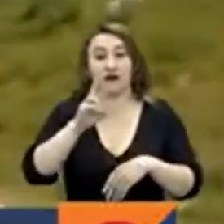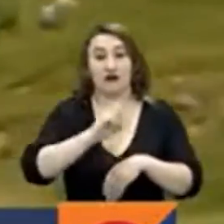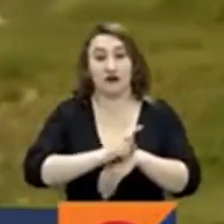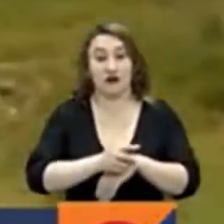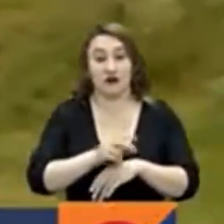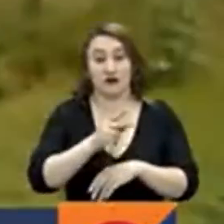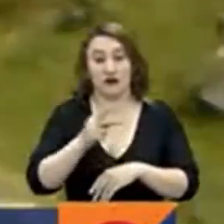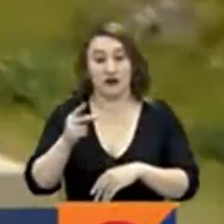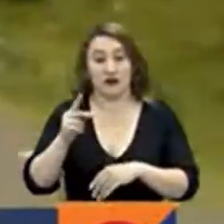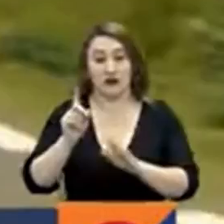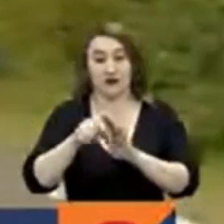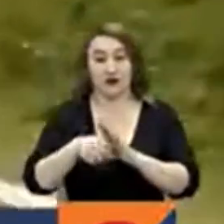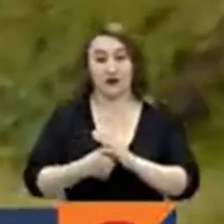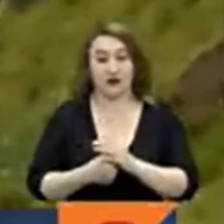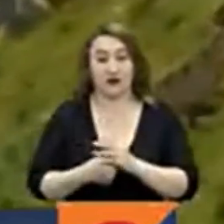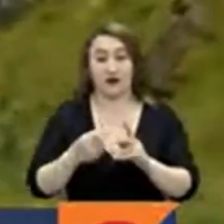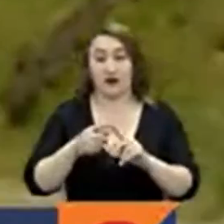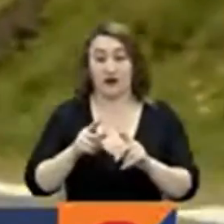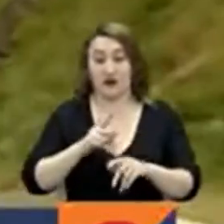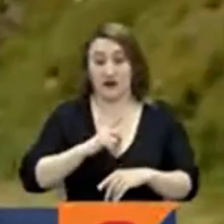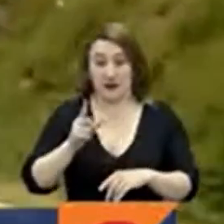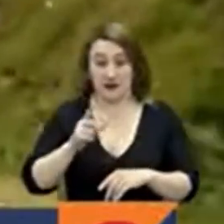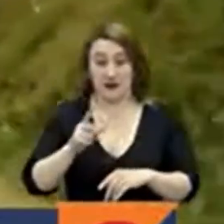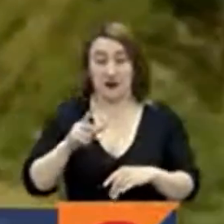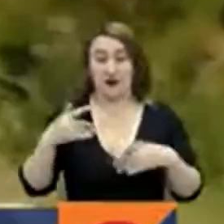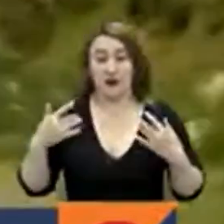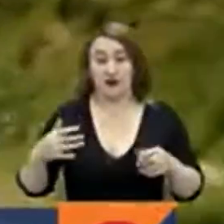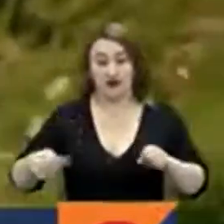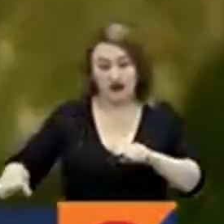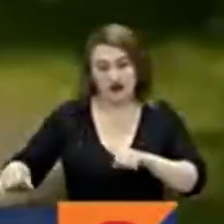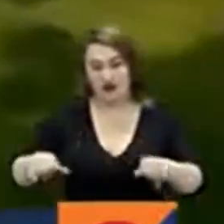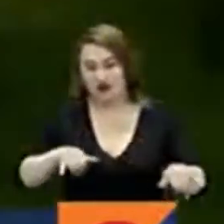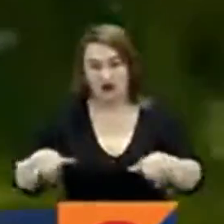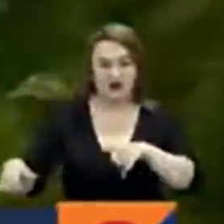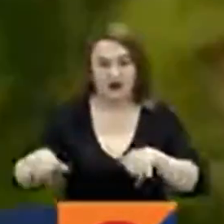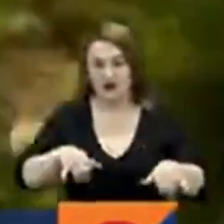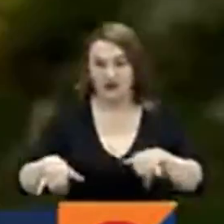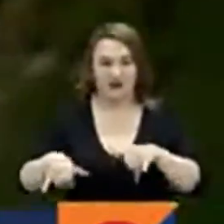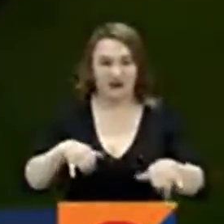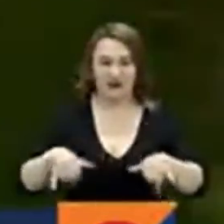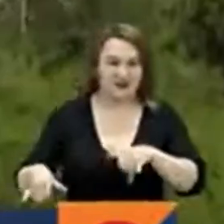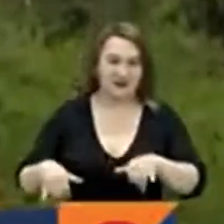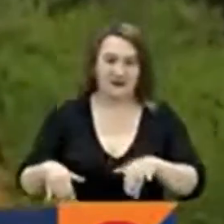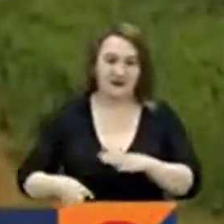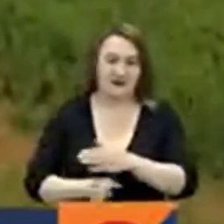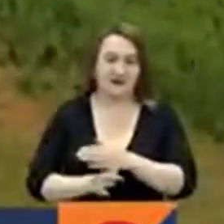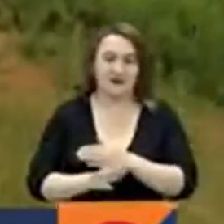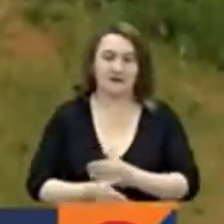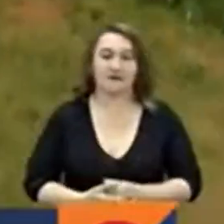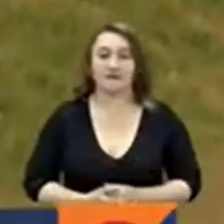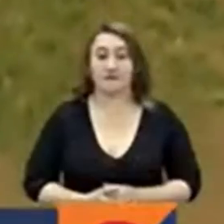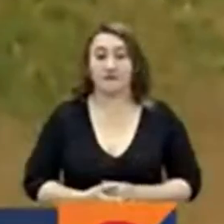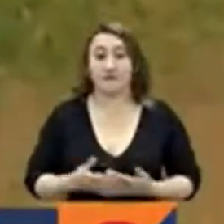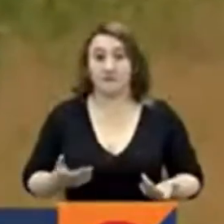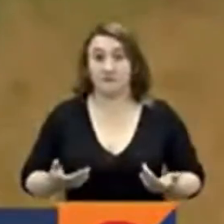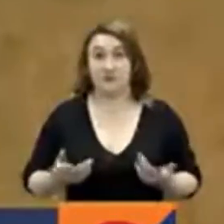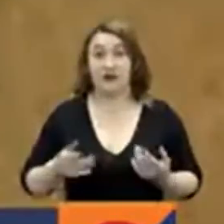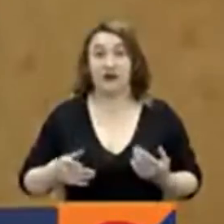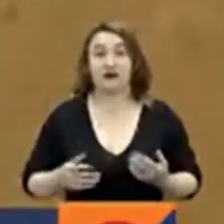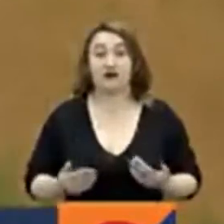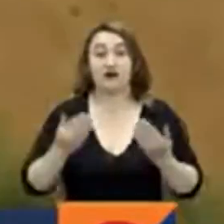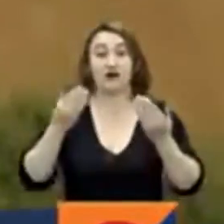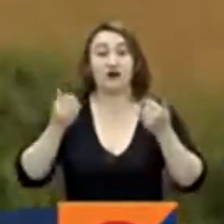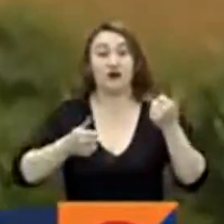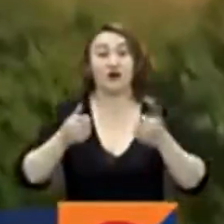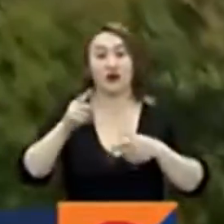22 segundos. Pero el líder, a rueda de Pogačar, no le permitió nada al bicampeón. A los que sí le resultó fue a aquellos